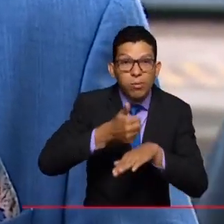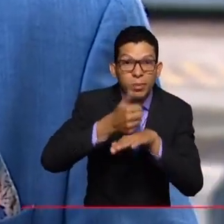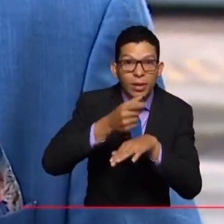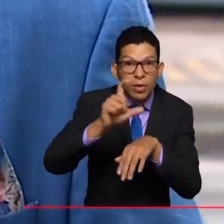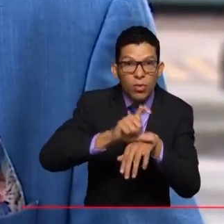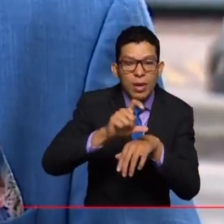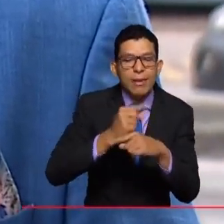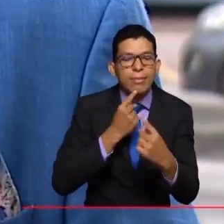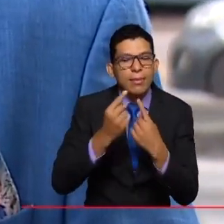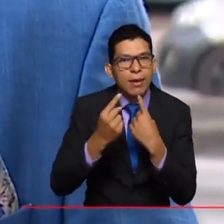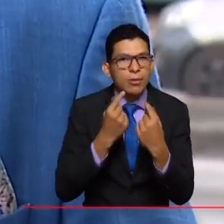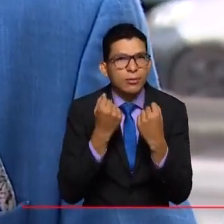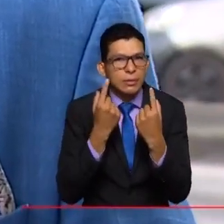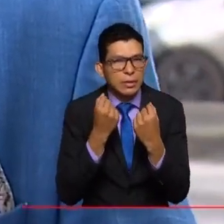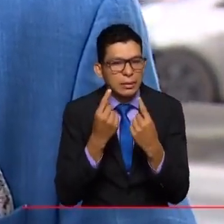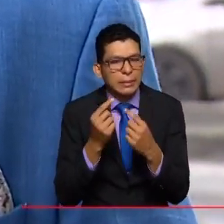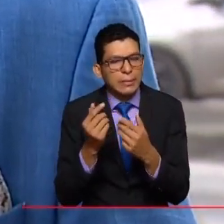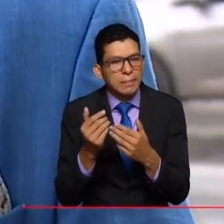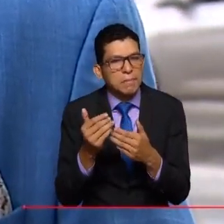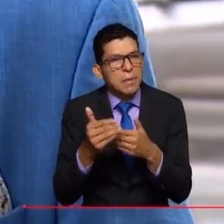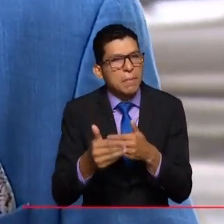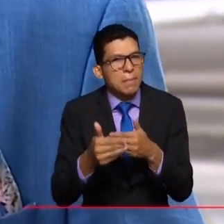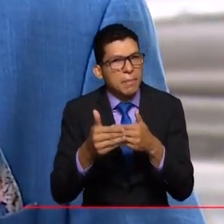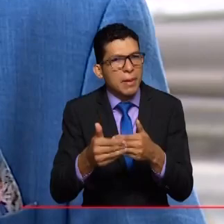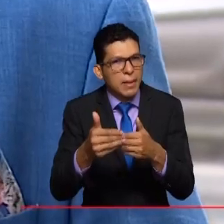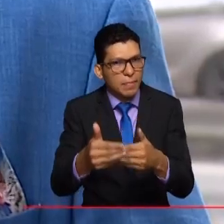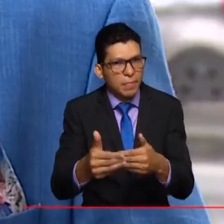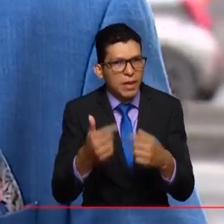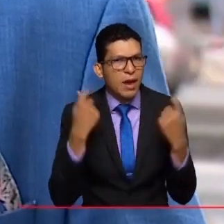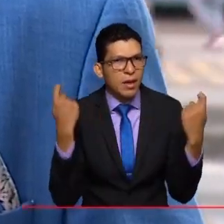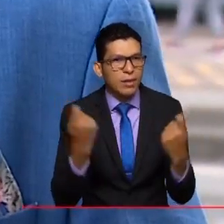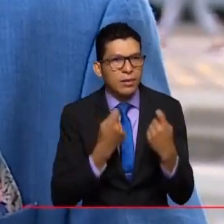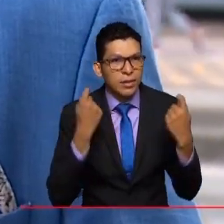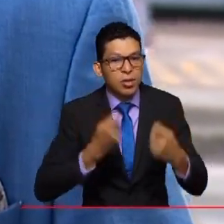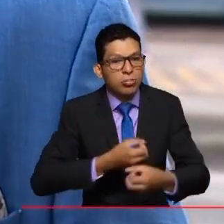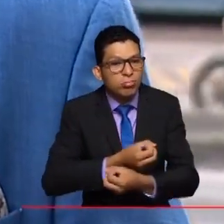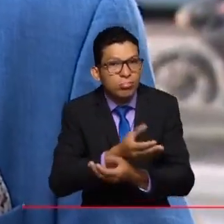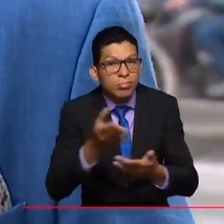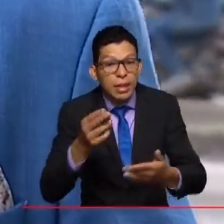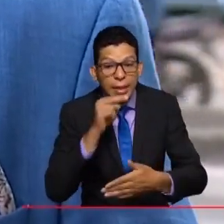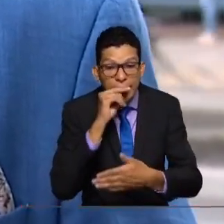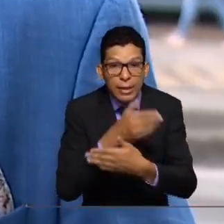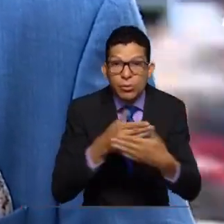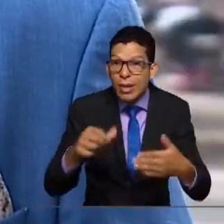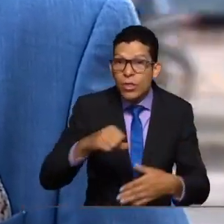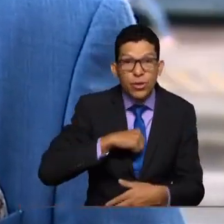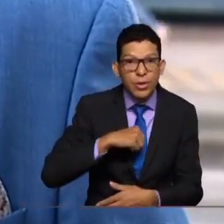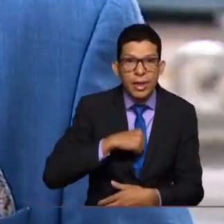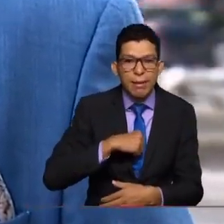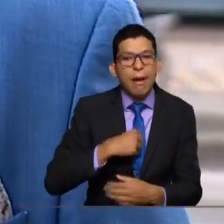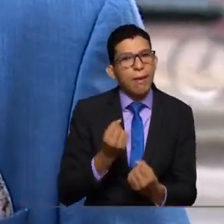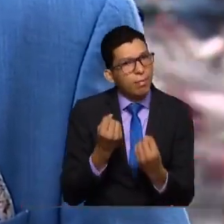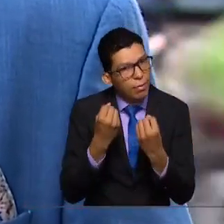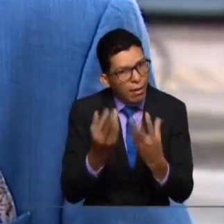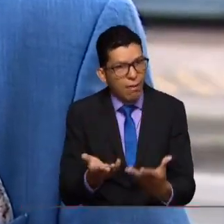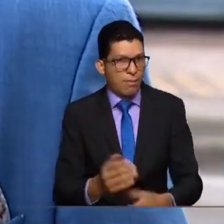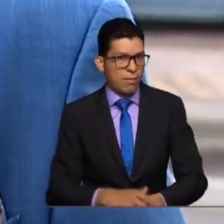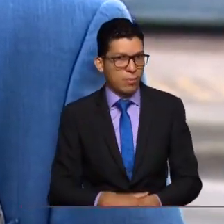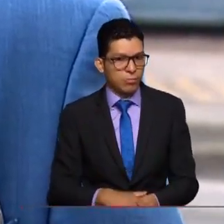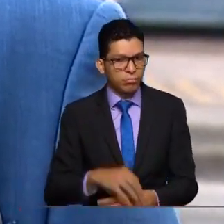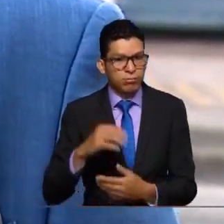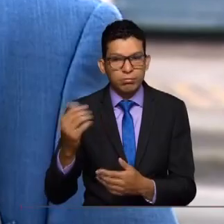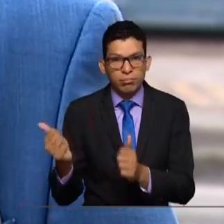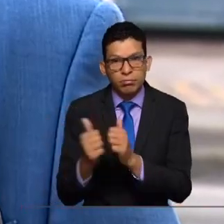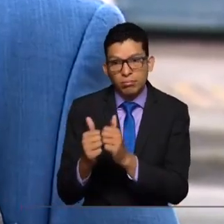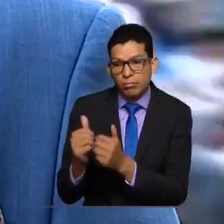comprensión dejar unos días o generar campañas al interior donde se entreguen uniformes aquellos que no los tengan que haya como una entrega de un compañero